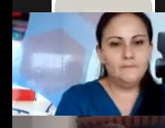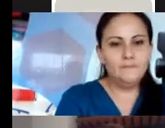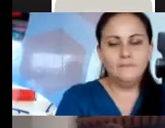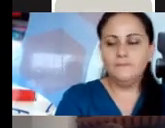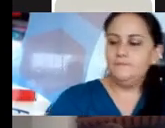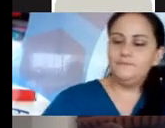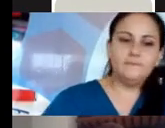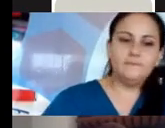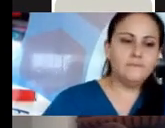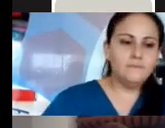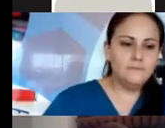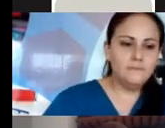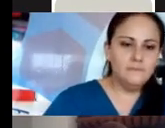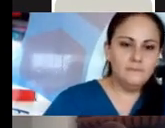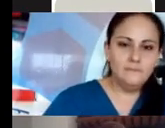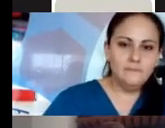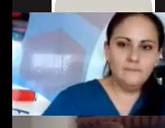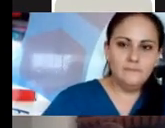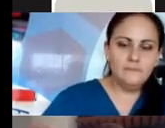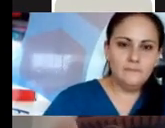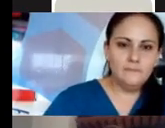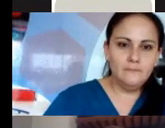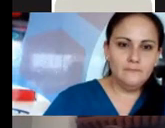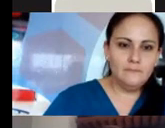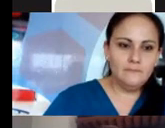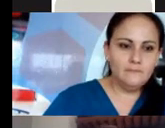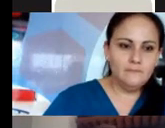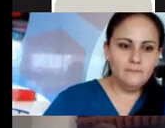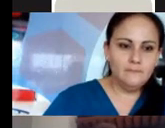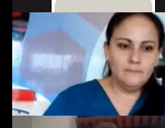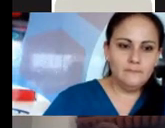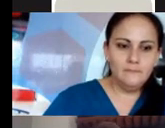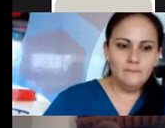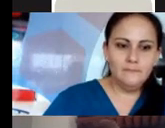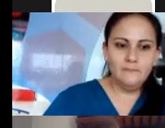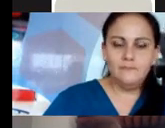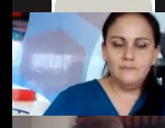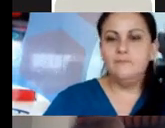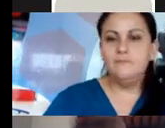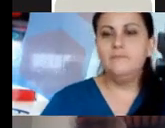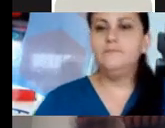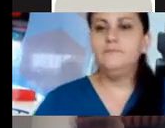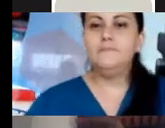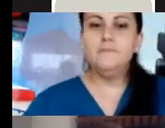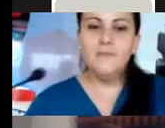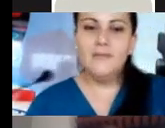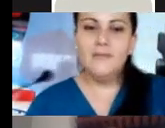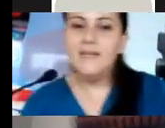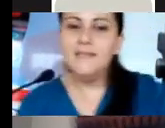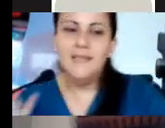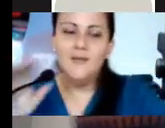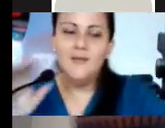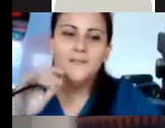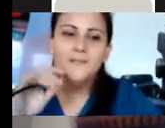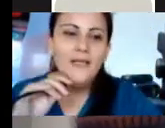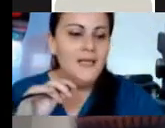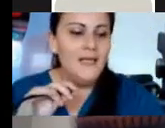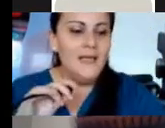Bien. Cuidados del asiento, María Amalia, a ti la palabra, gracias. Gracias,